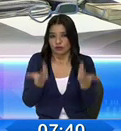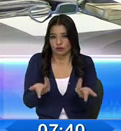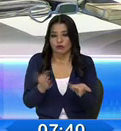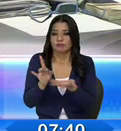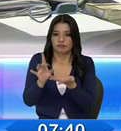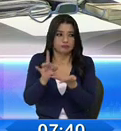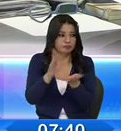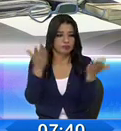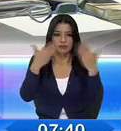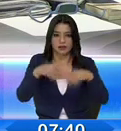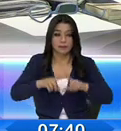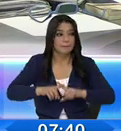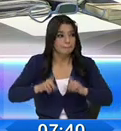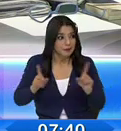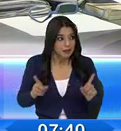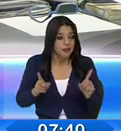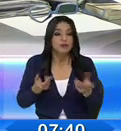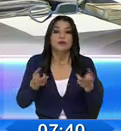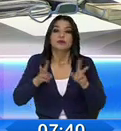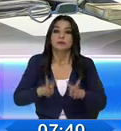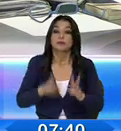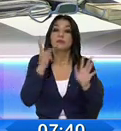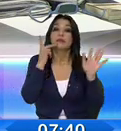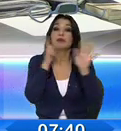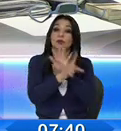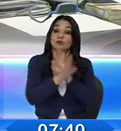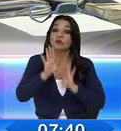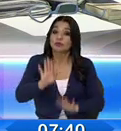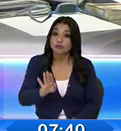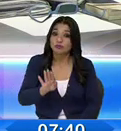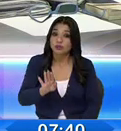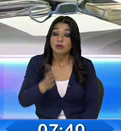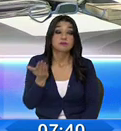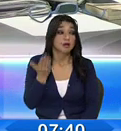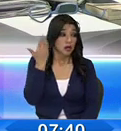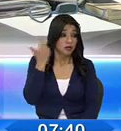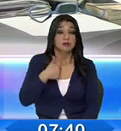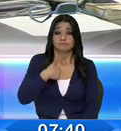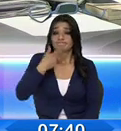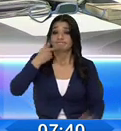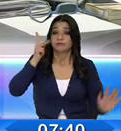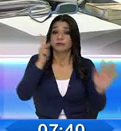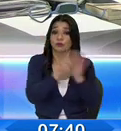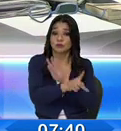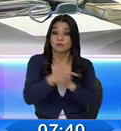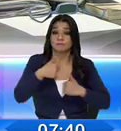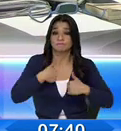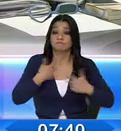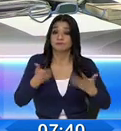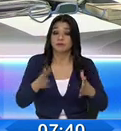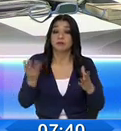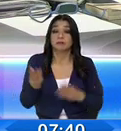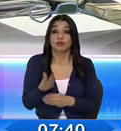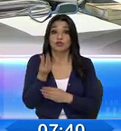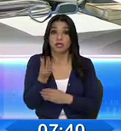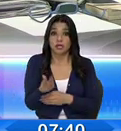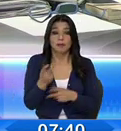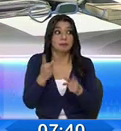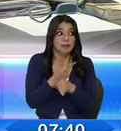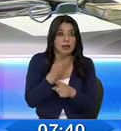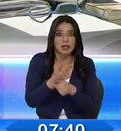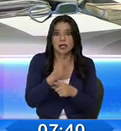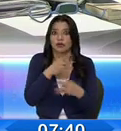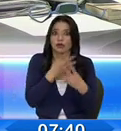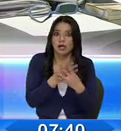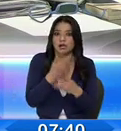eso pero eso de en base también a las denuncias que en su momento hicimos estimado migueles recordará cuando estuvimos en minoría incluso a riesgo de la